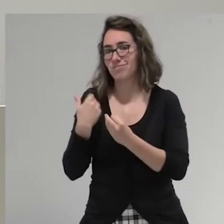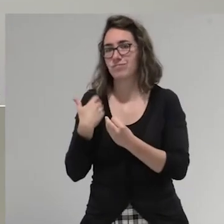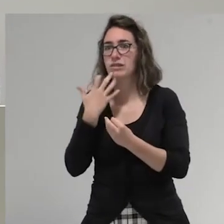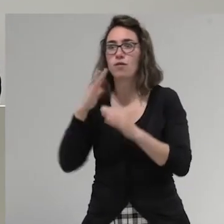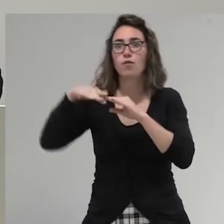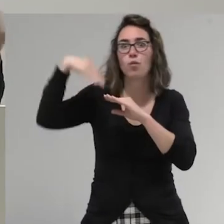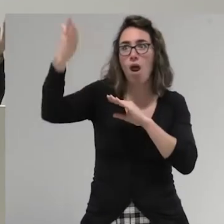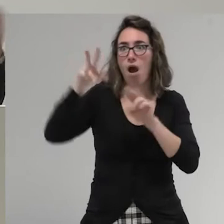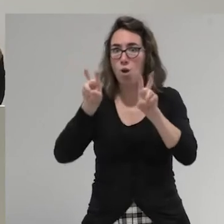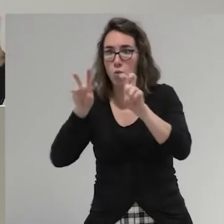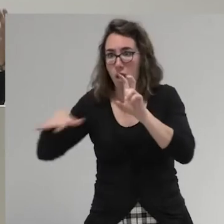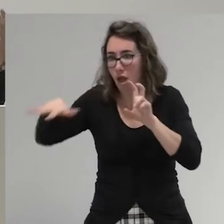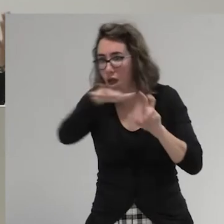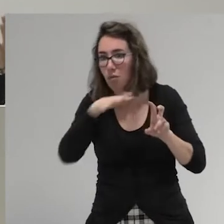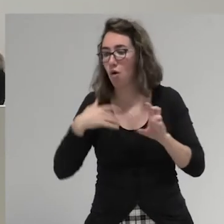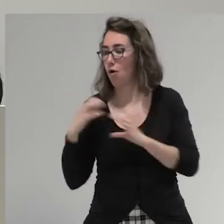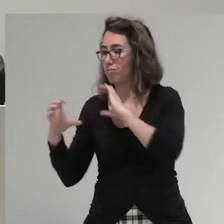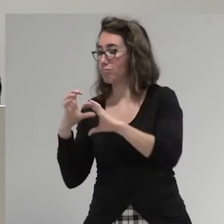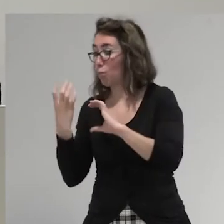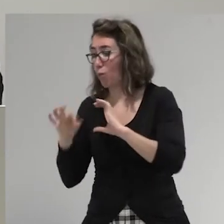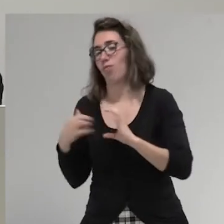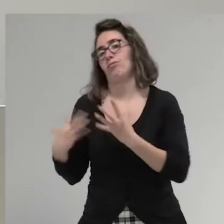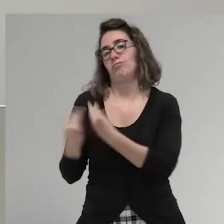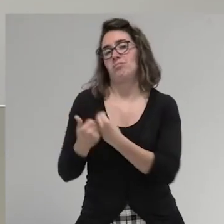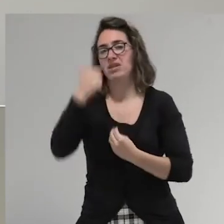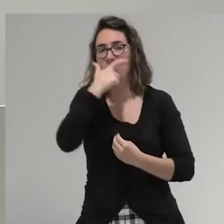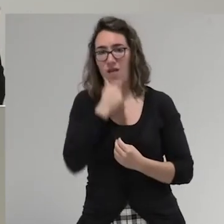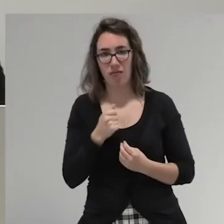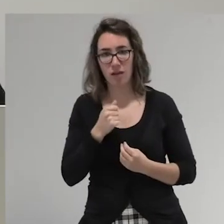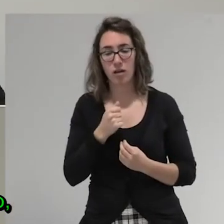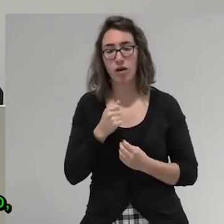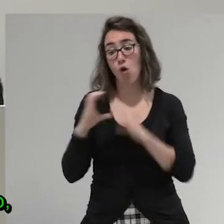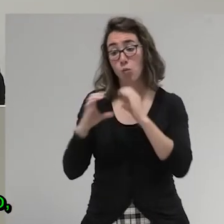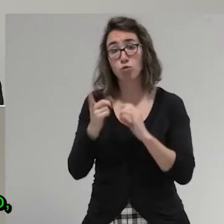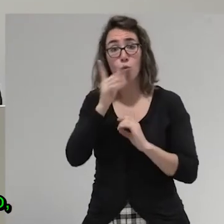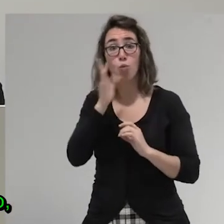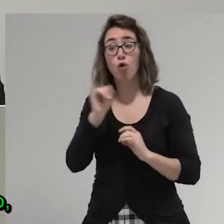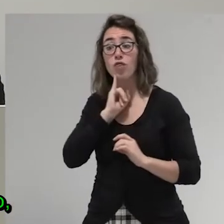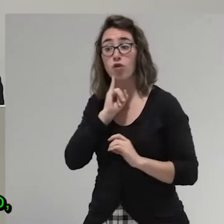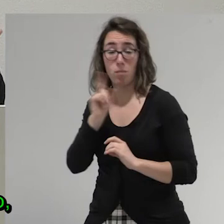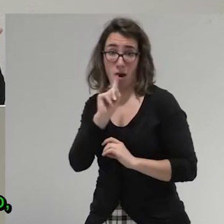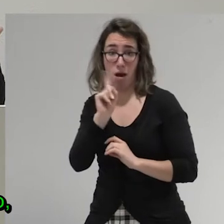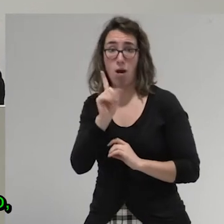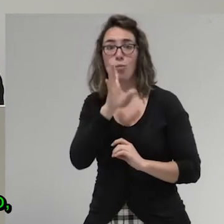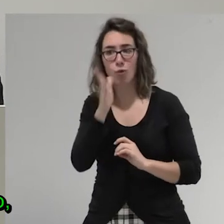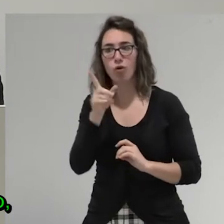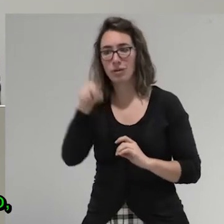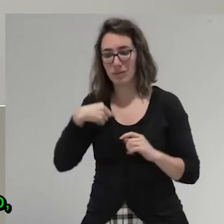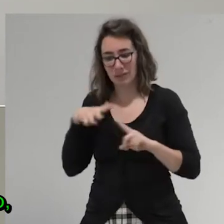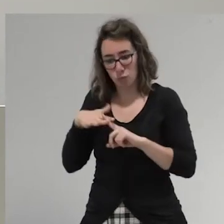nuevo con gente que me entienda no solo a nivel idiomático, sino que me entienda por qué estoy